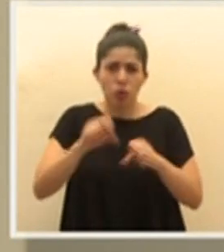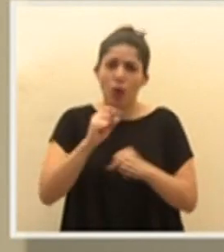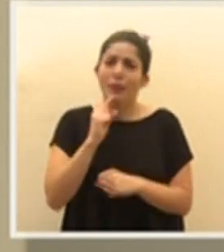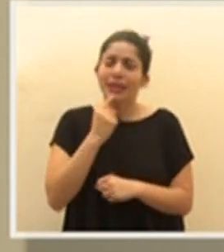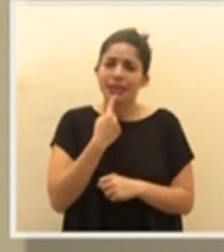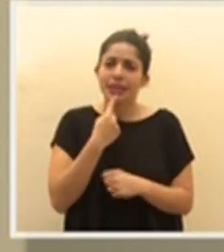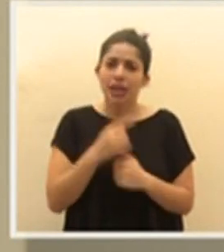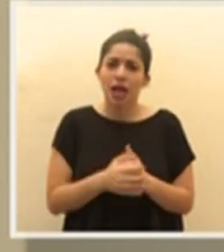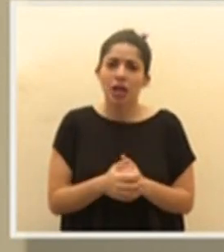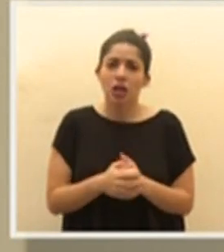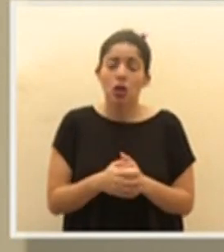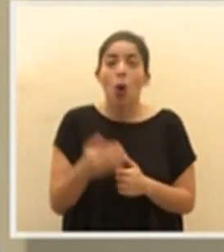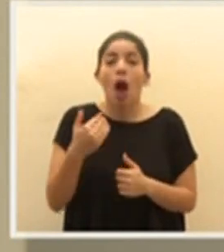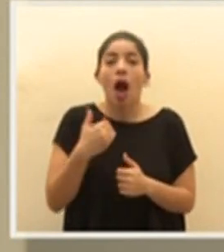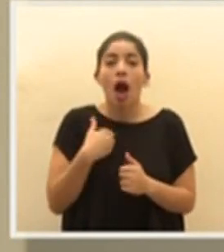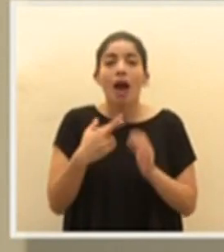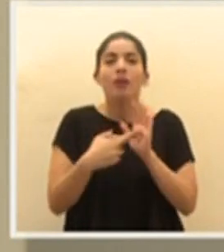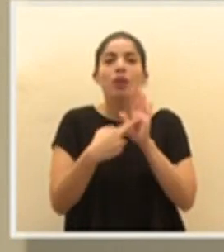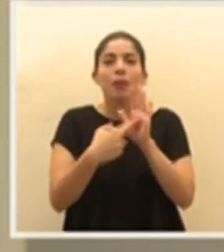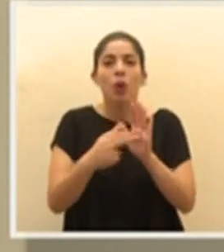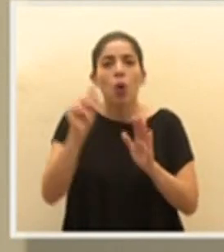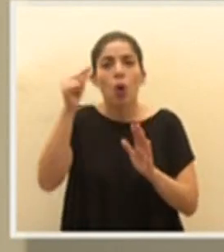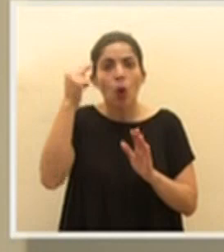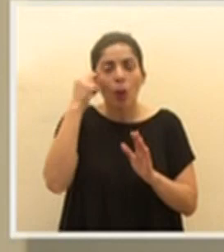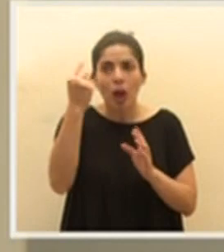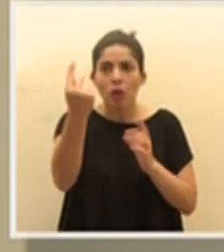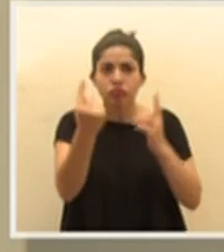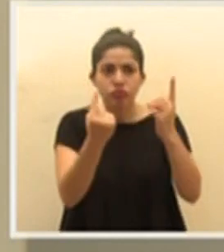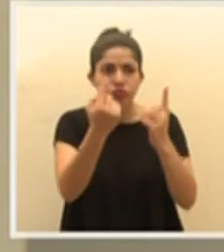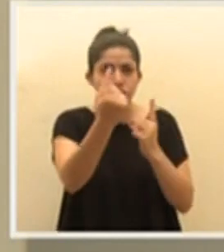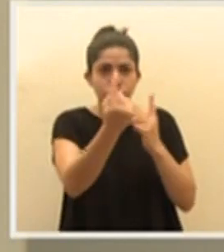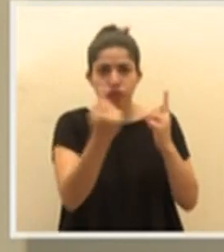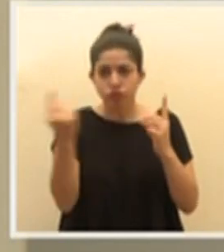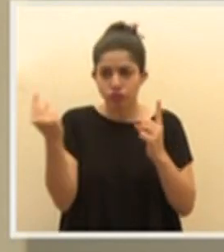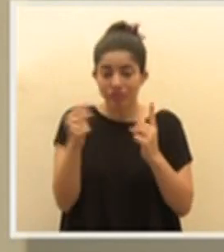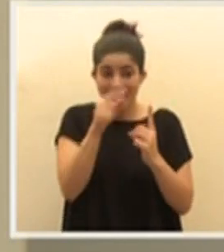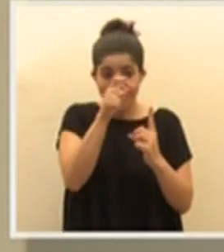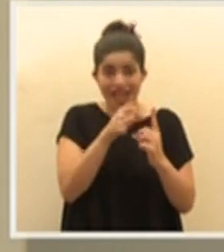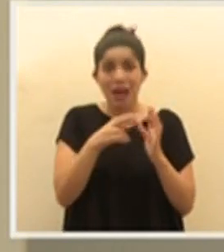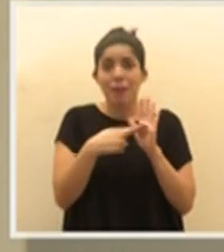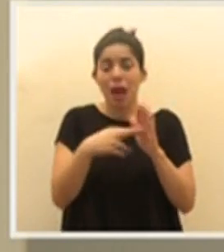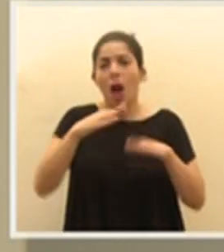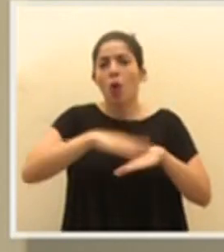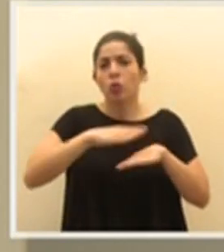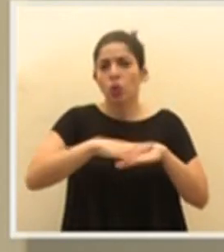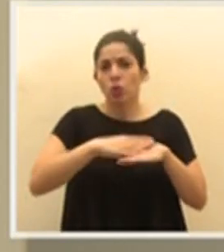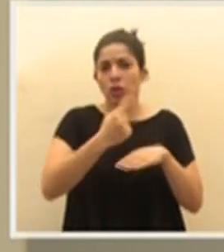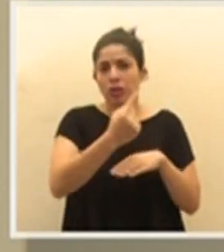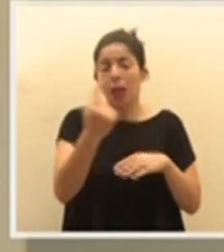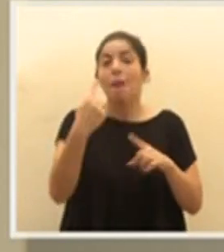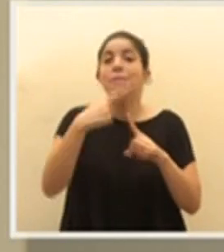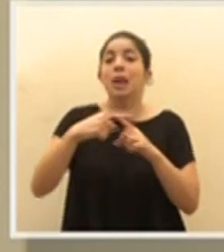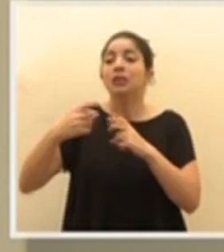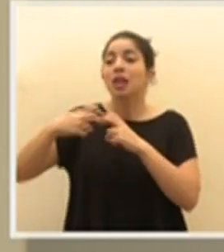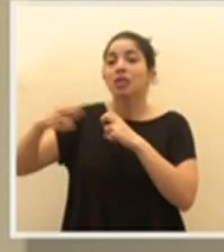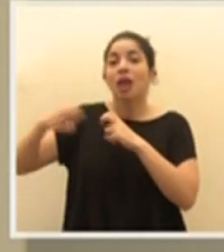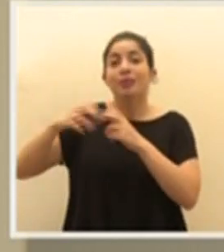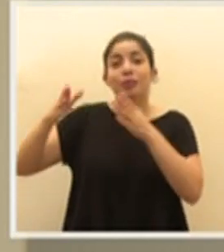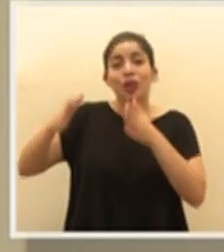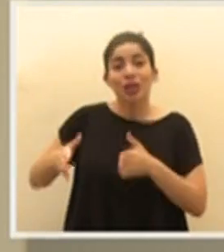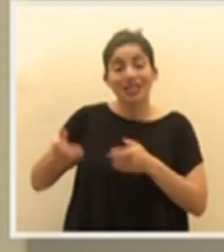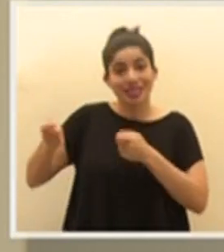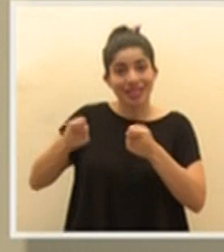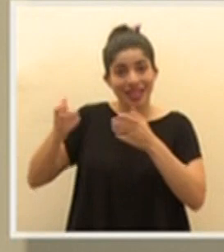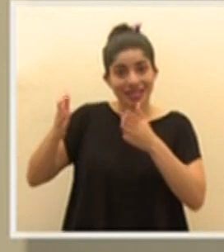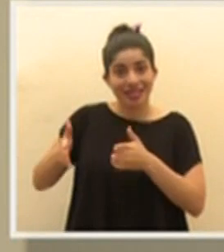y pues hubo representantes de gobierno con representantes autorizados también de los transportistas, así que la